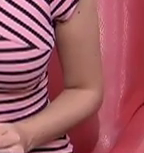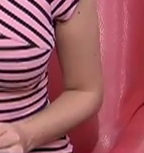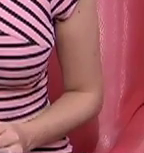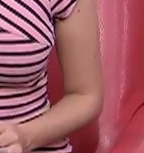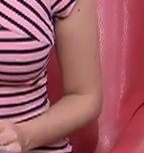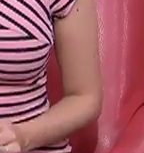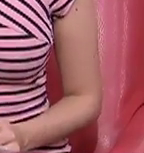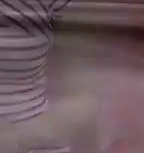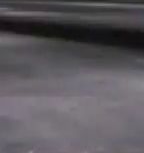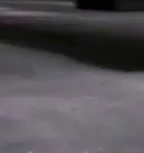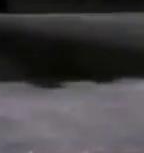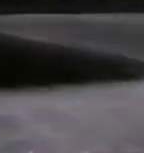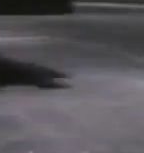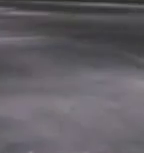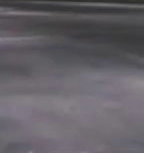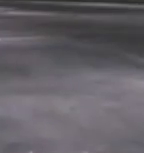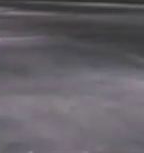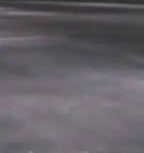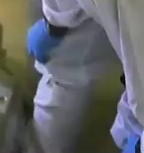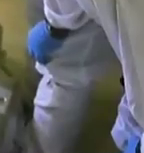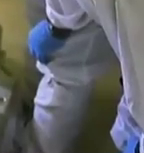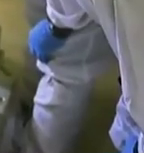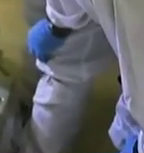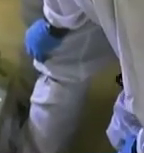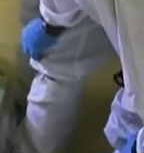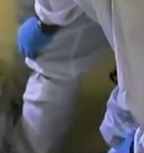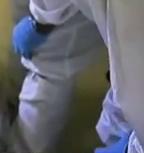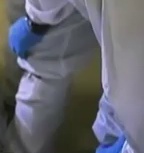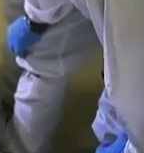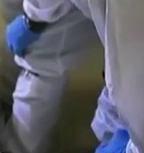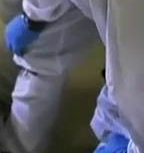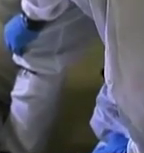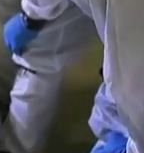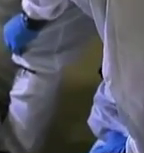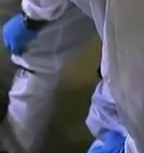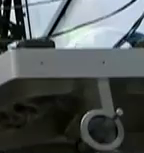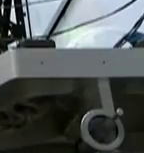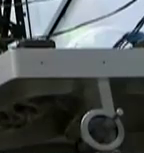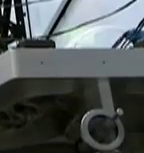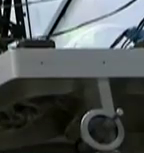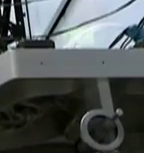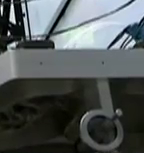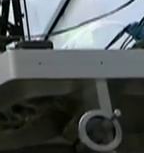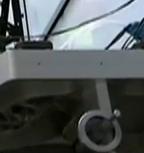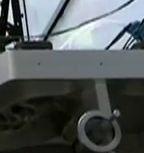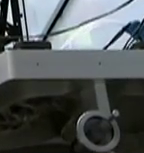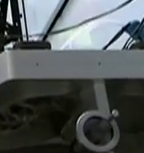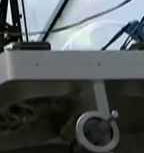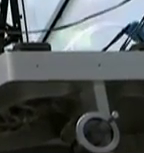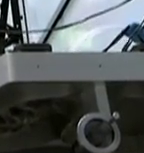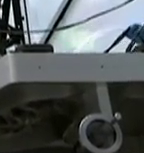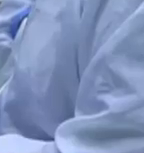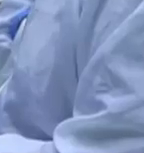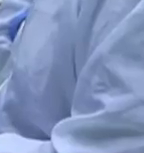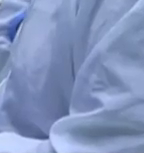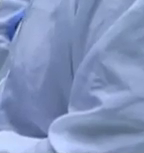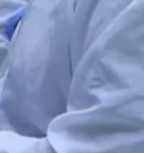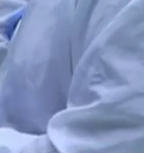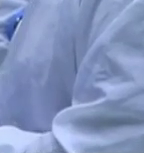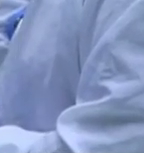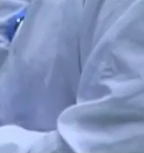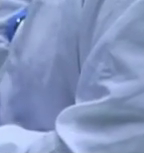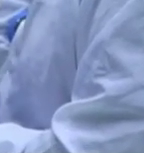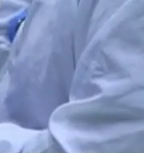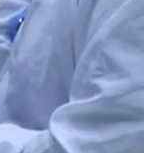el lanzamiento del telescopio espacial James Webb, el observatorio más potente jamás construido, y que tendrá